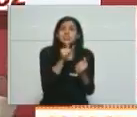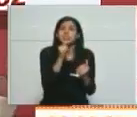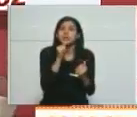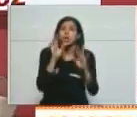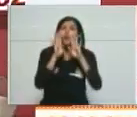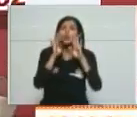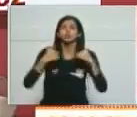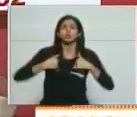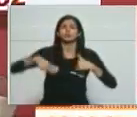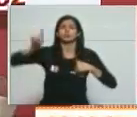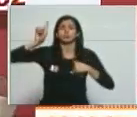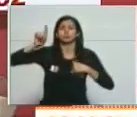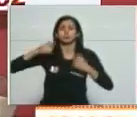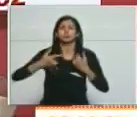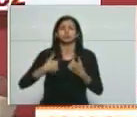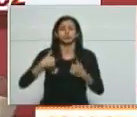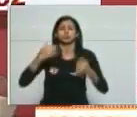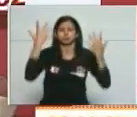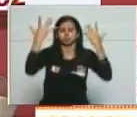están solicitando la libertad.